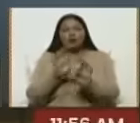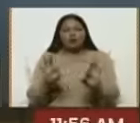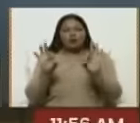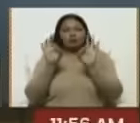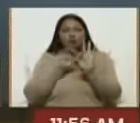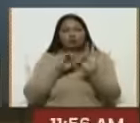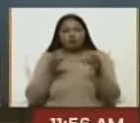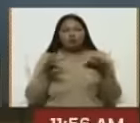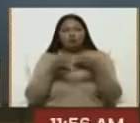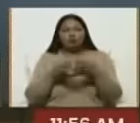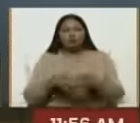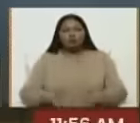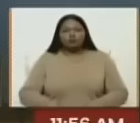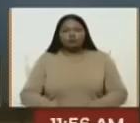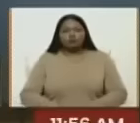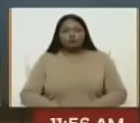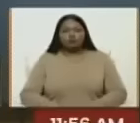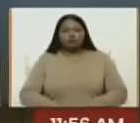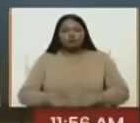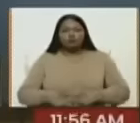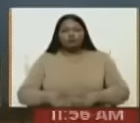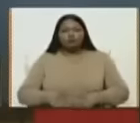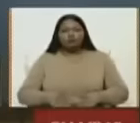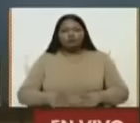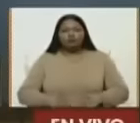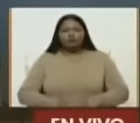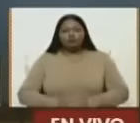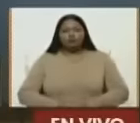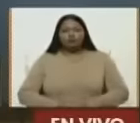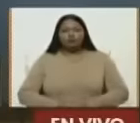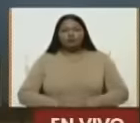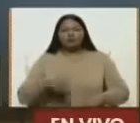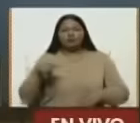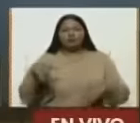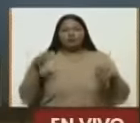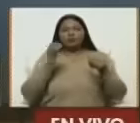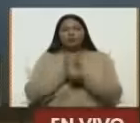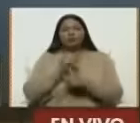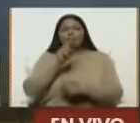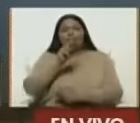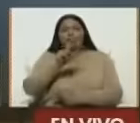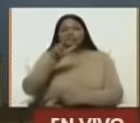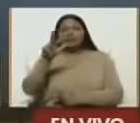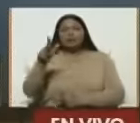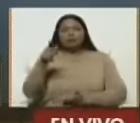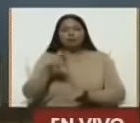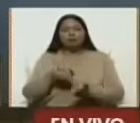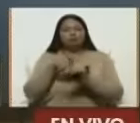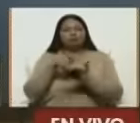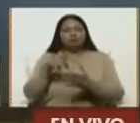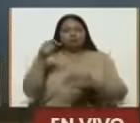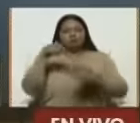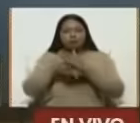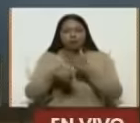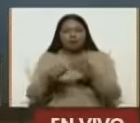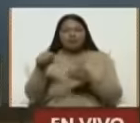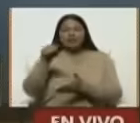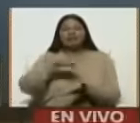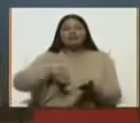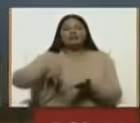de Corpolec. También se consiguieron 23 pimpinas contentivas en su interior de